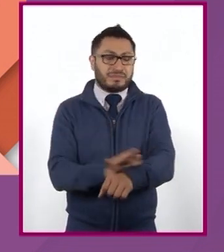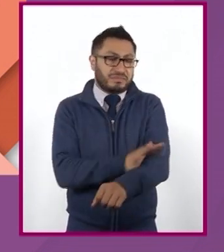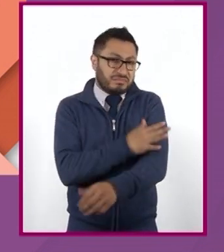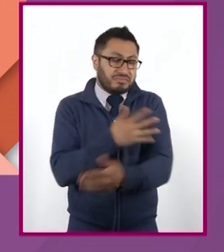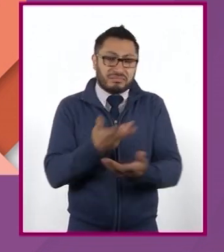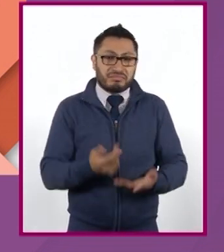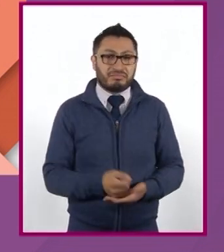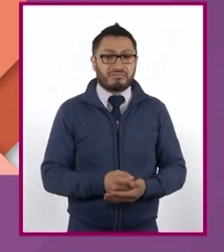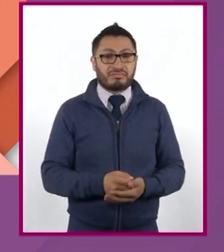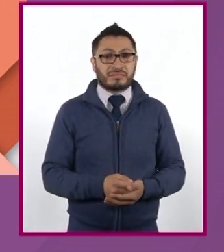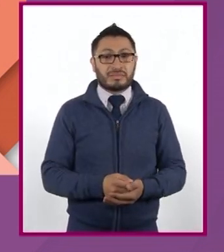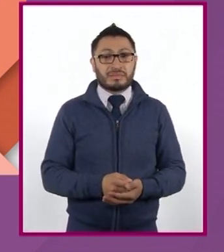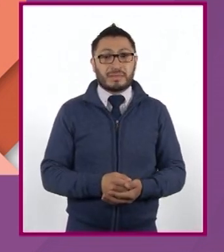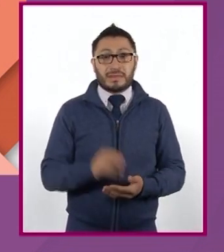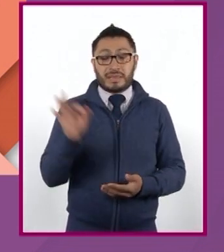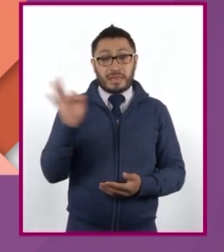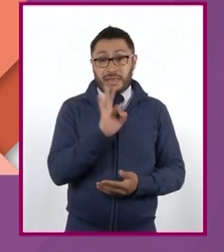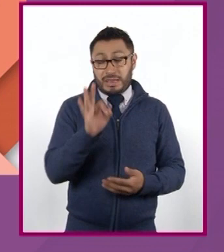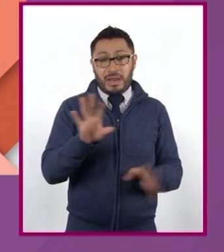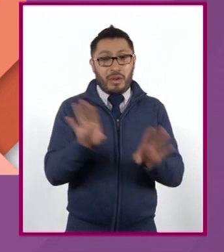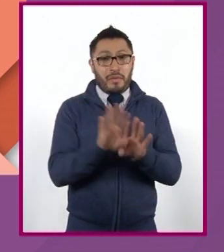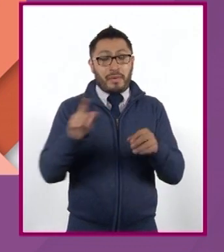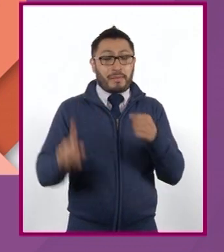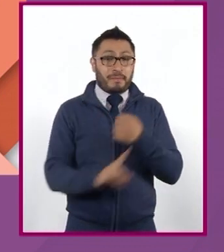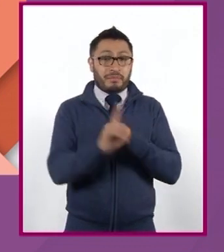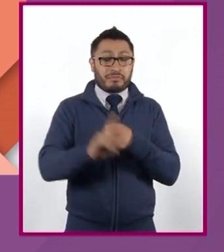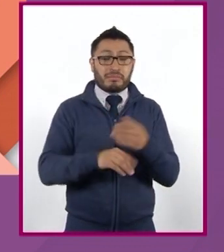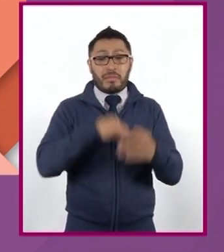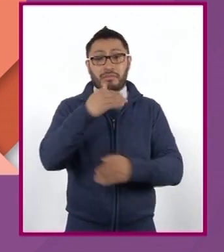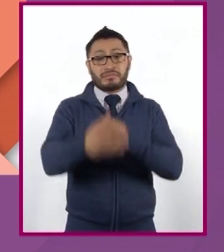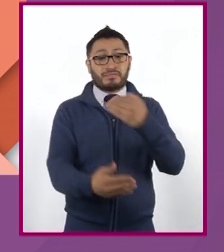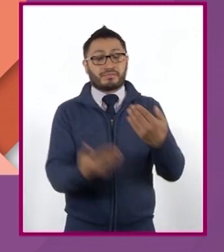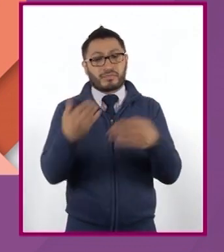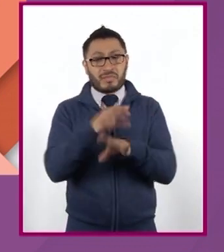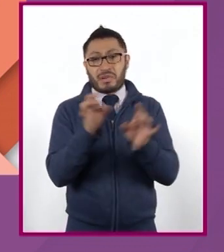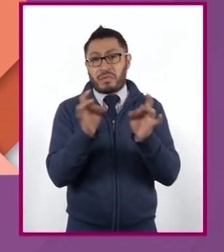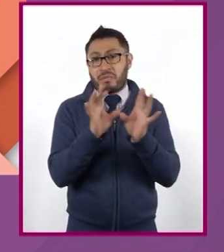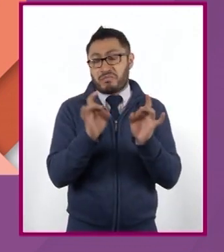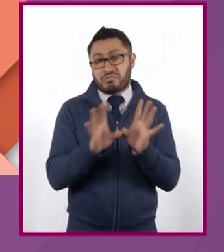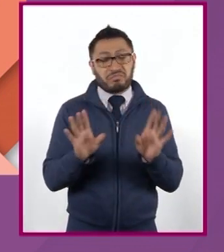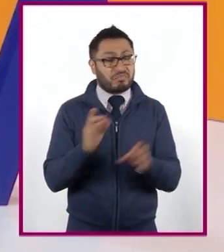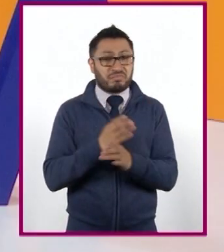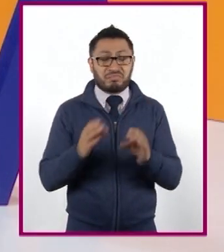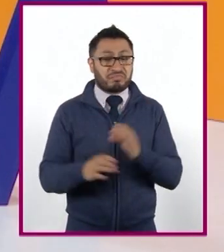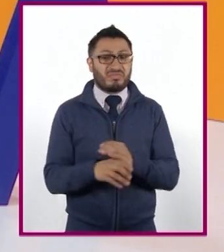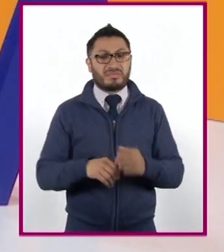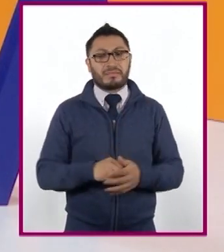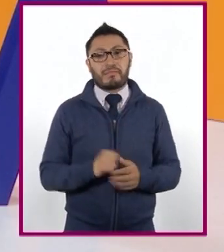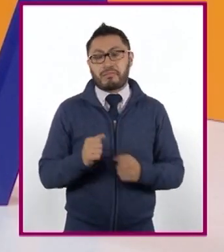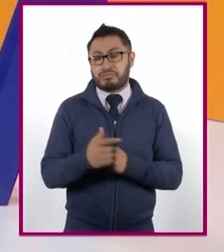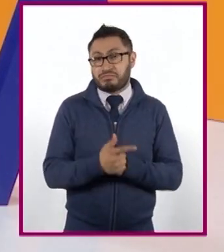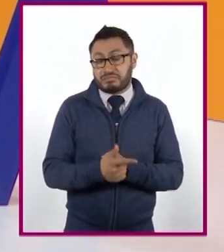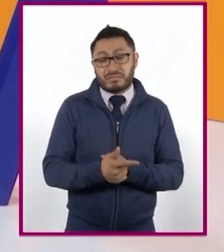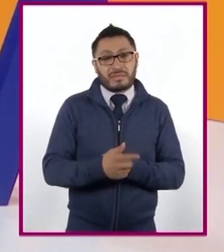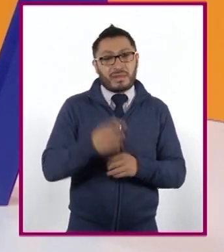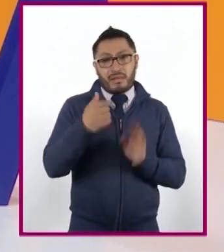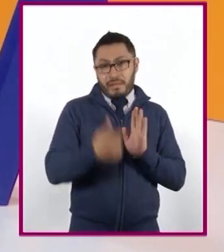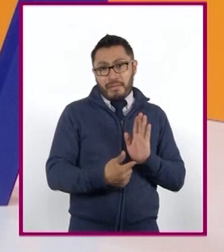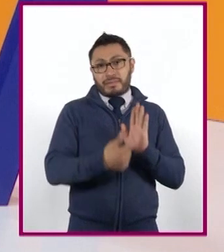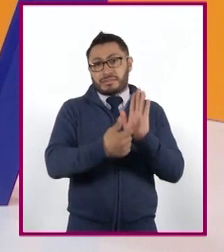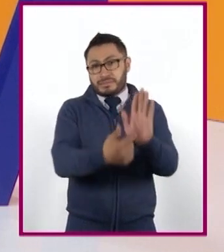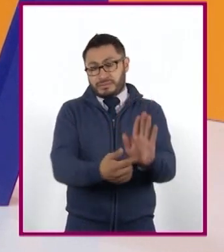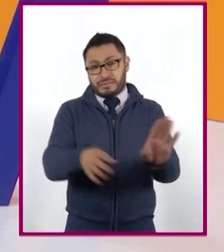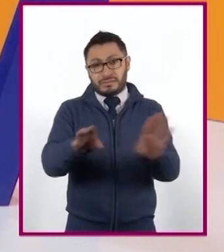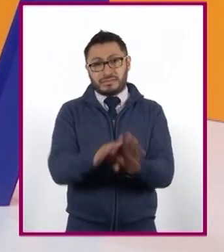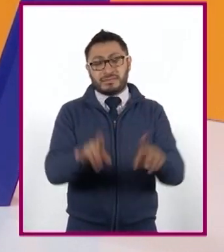sensibilidad, que advierten de las consecuencias de determinadas acciones. Les voy a presentar un